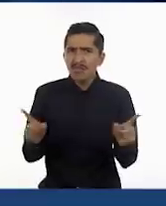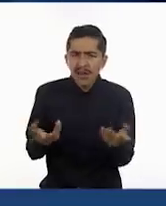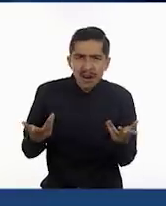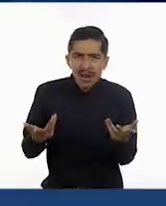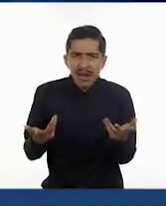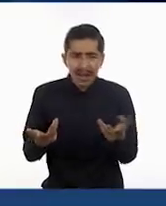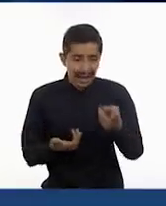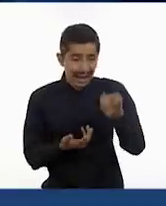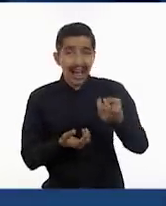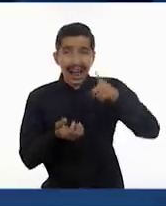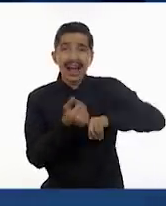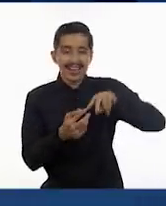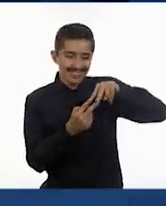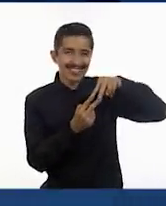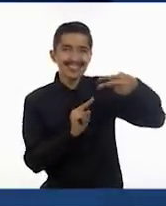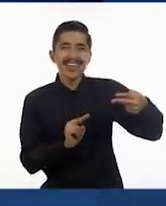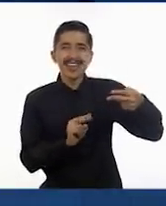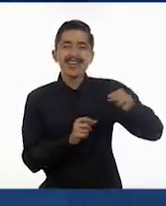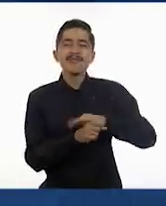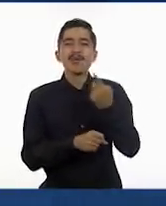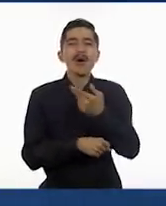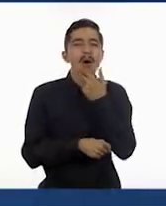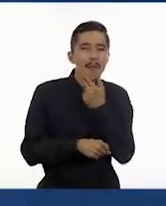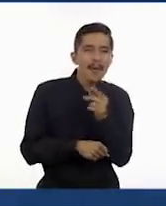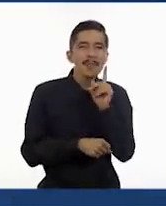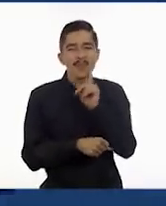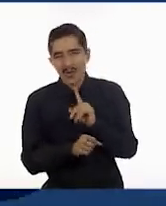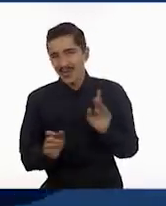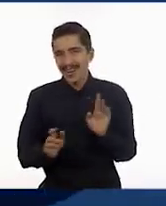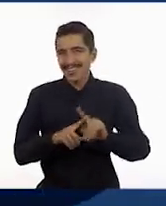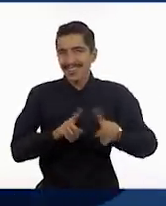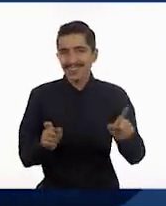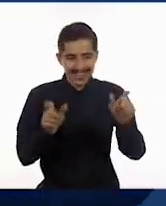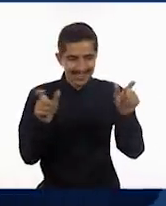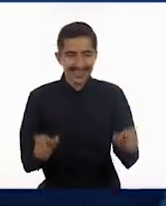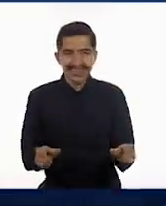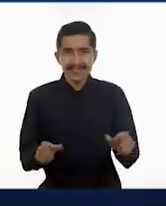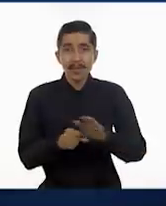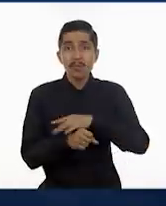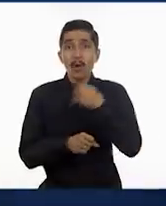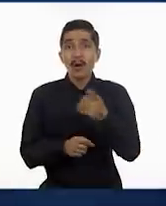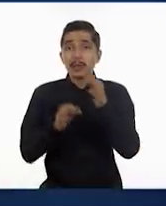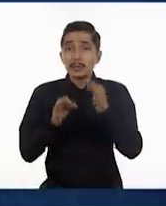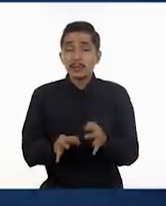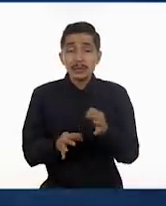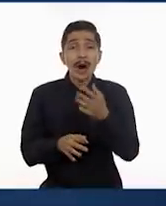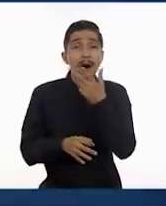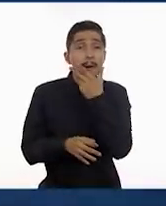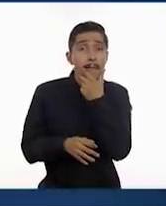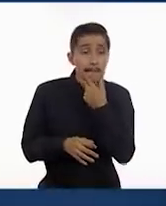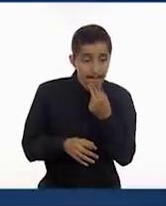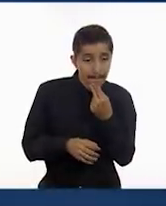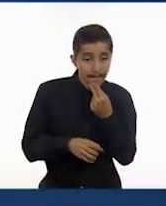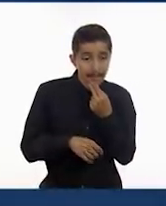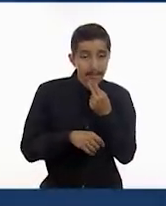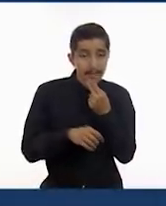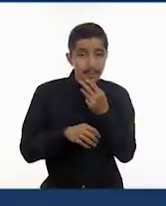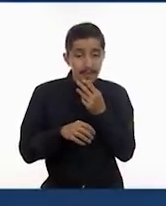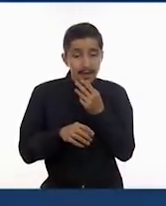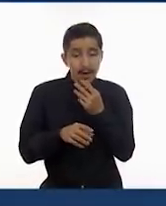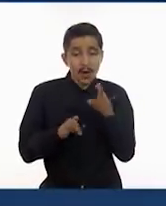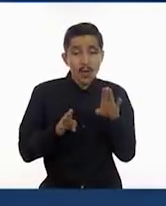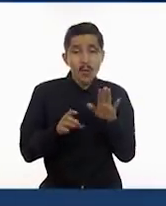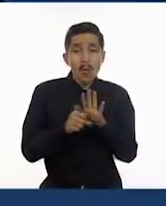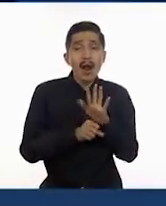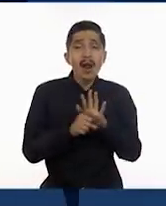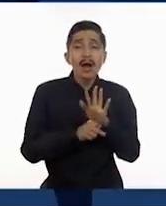los cromosomas sexuales. Y se les llama así porque el sexo que determina es el sexo el que va a